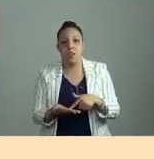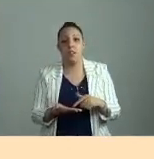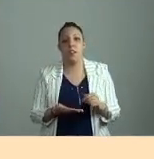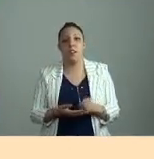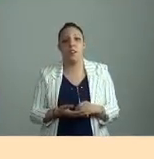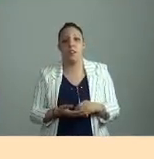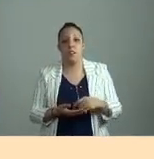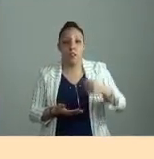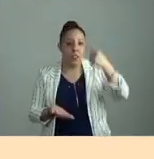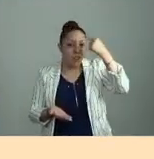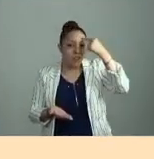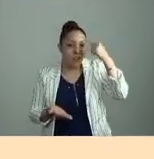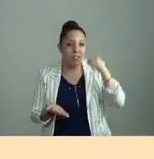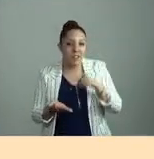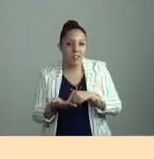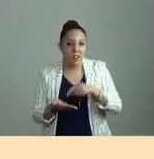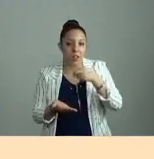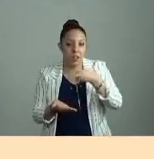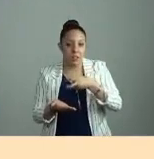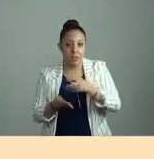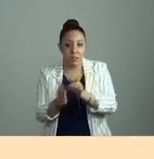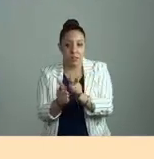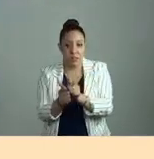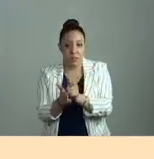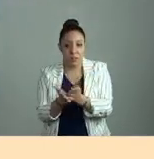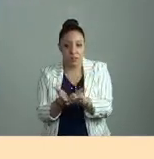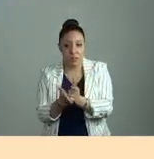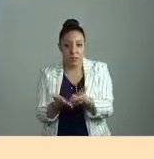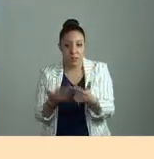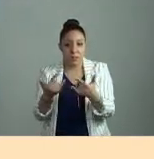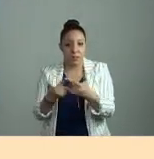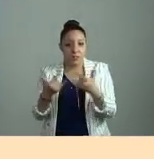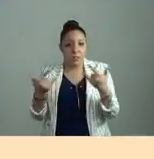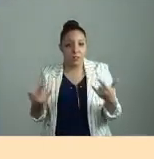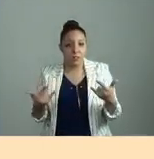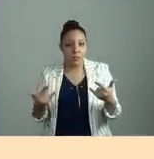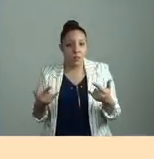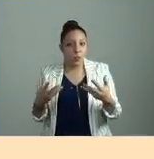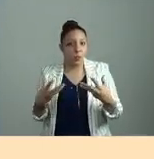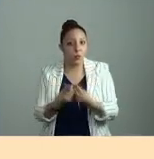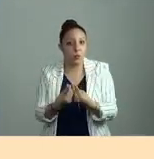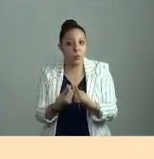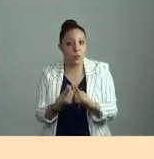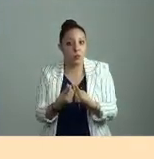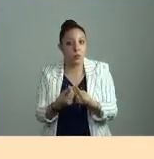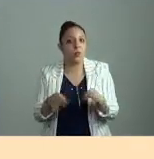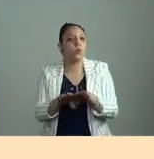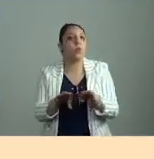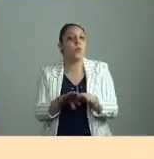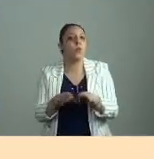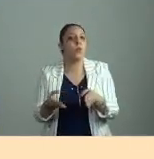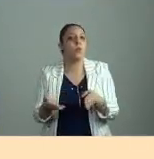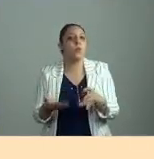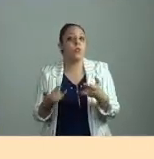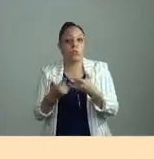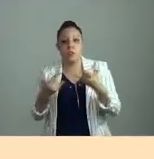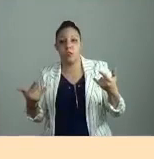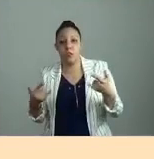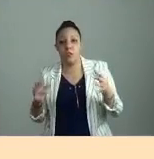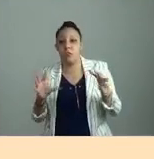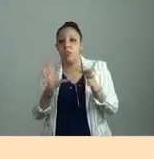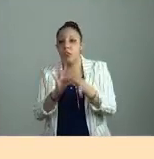escritura de la historia es parte muy importante de nuestra lucha porque la historia